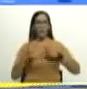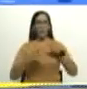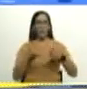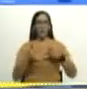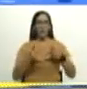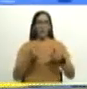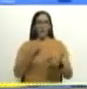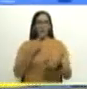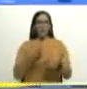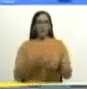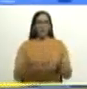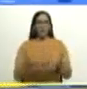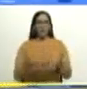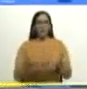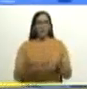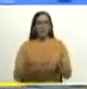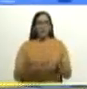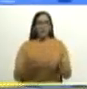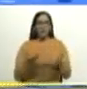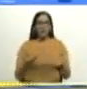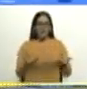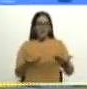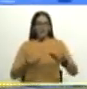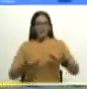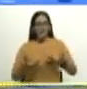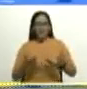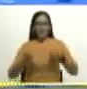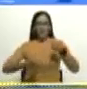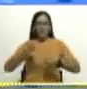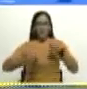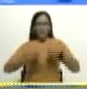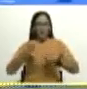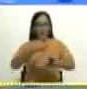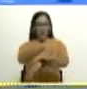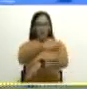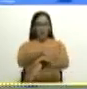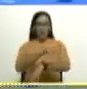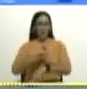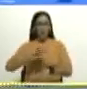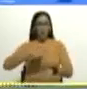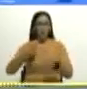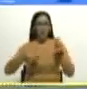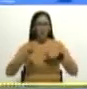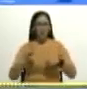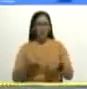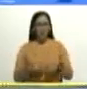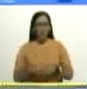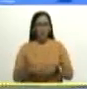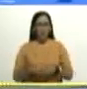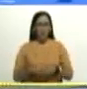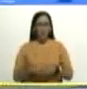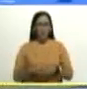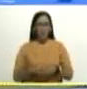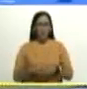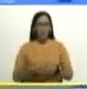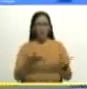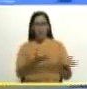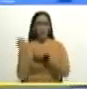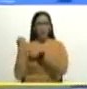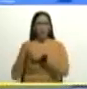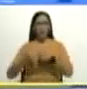Digo, sales con un carro de Venir Autos a la calle y no lo puedes vender. Te lo arrancan de la